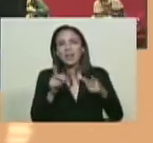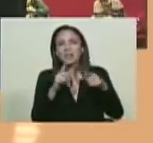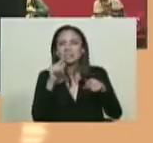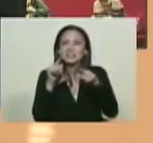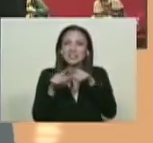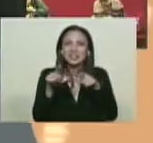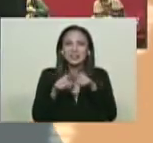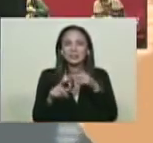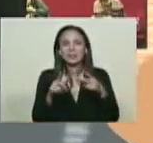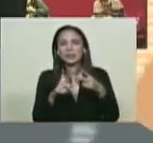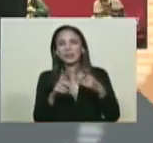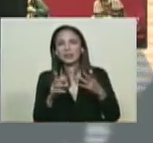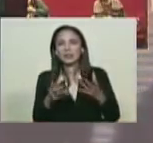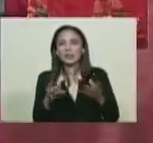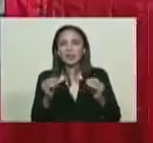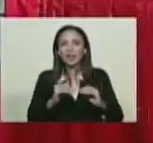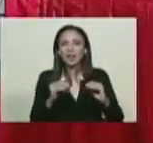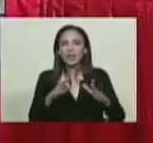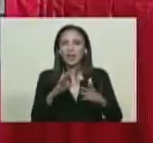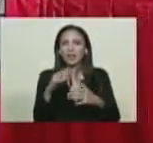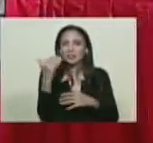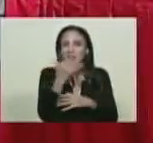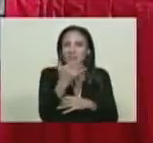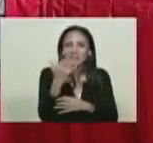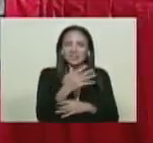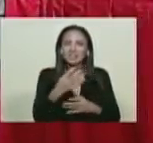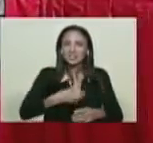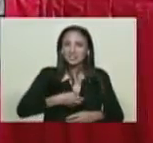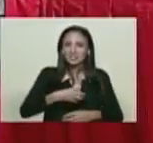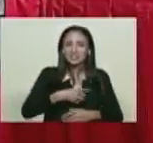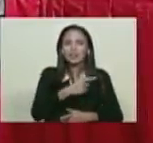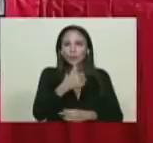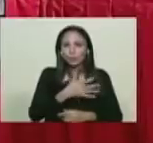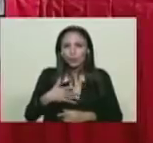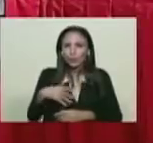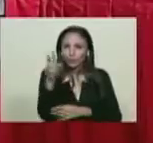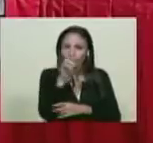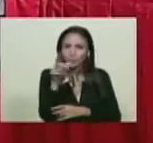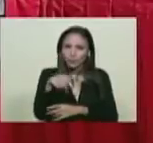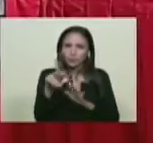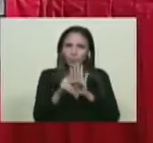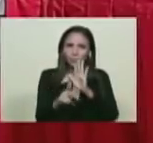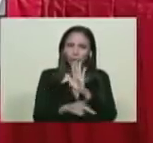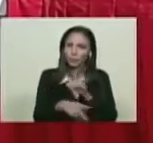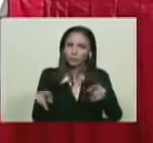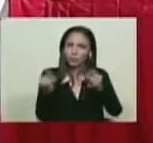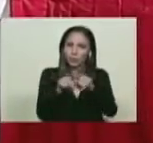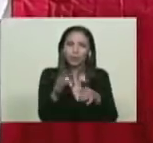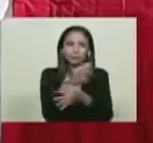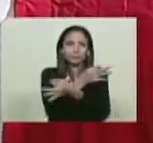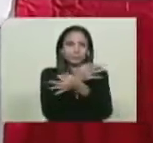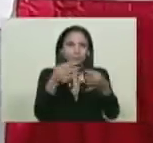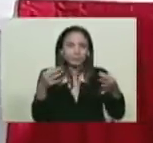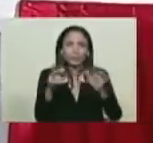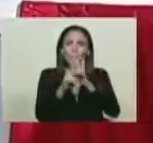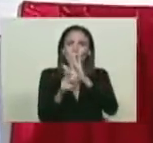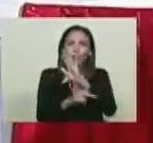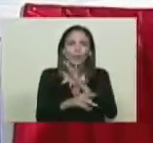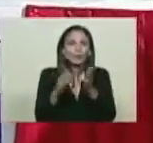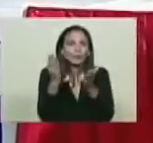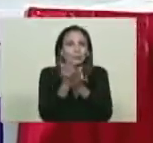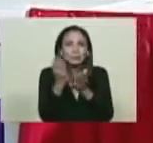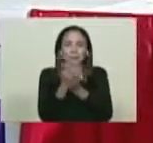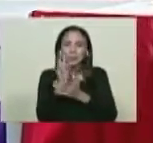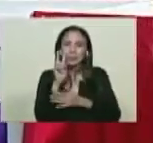Es un programa extraordinario. Yo quisiera que en Venezuela hubiera un programa así. extraordinario. Yo casi siempre lo